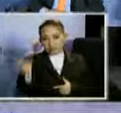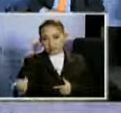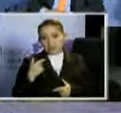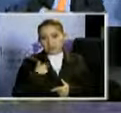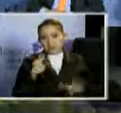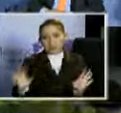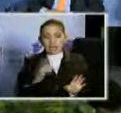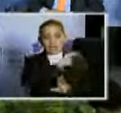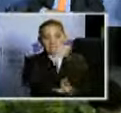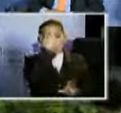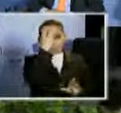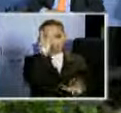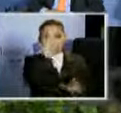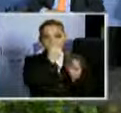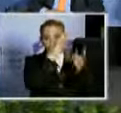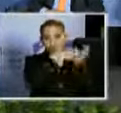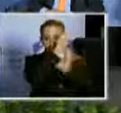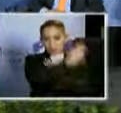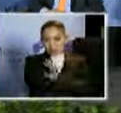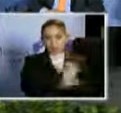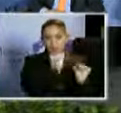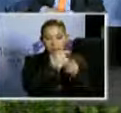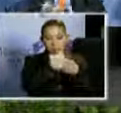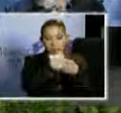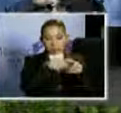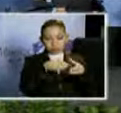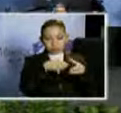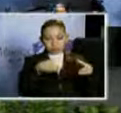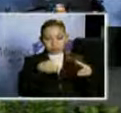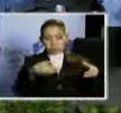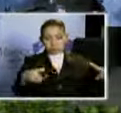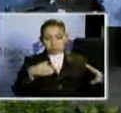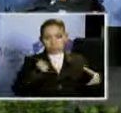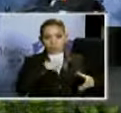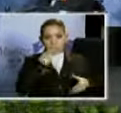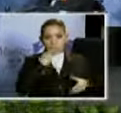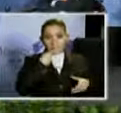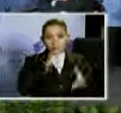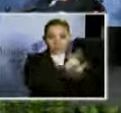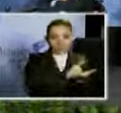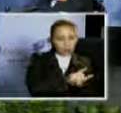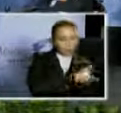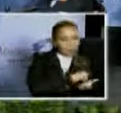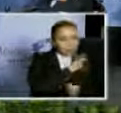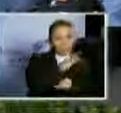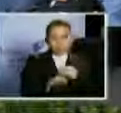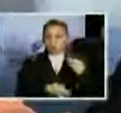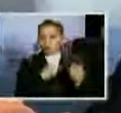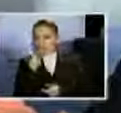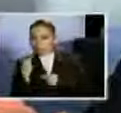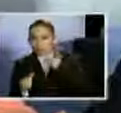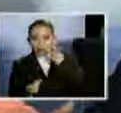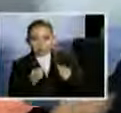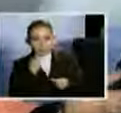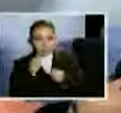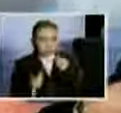fue reconocido en el año 2005, está creciendo. Todo lo que hemos hablado de drogas, todo lo que hemos hablado